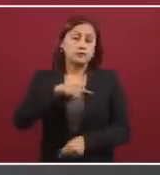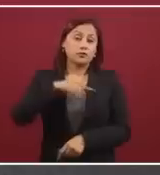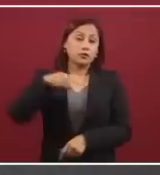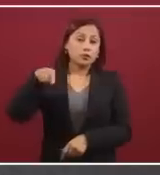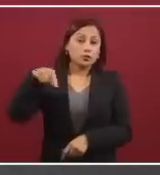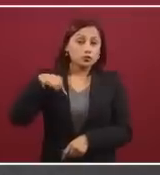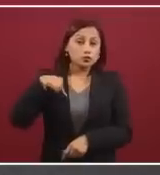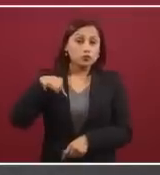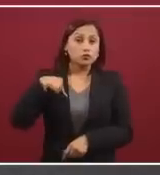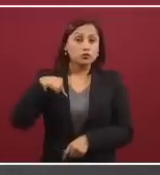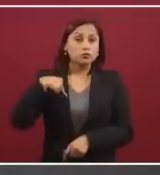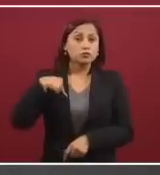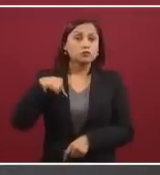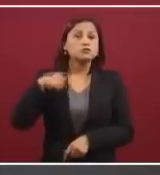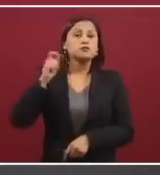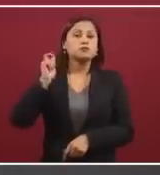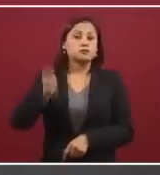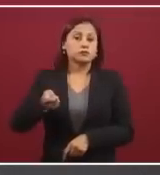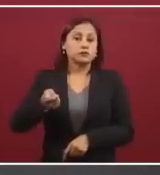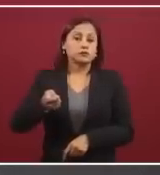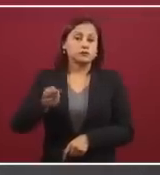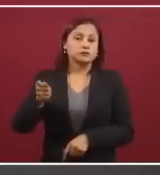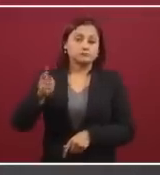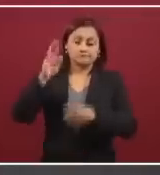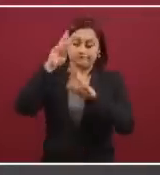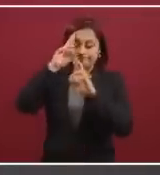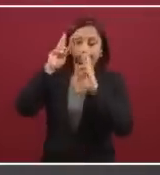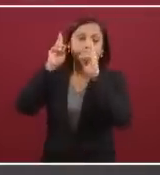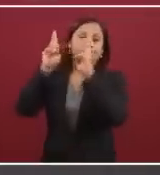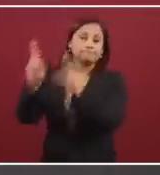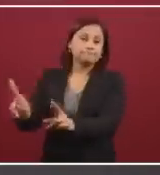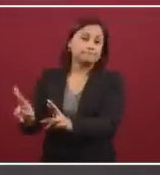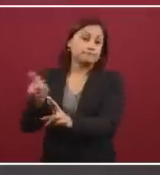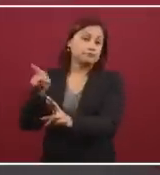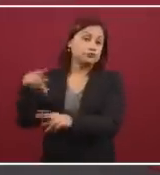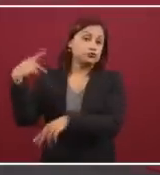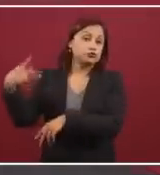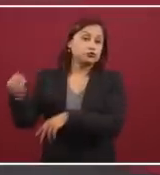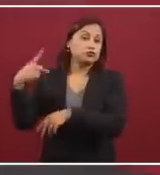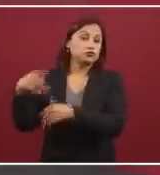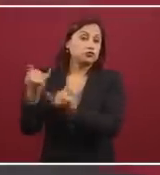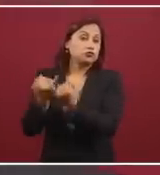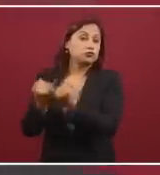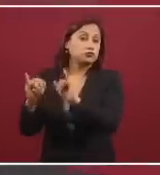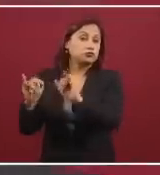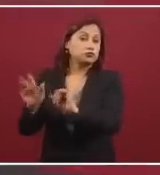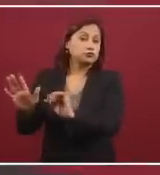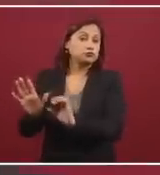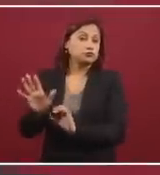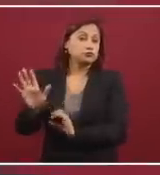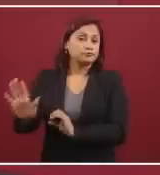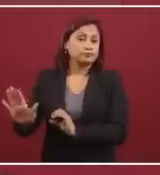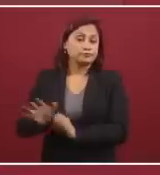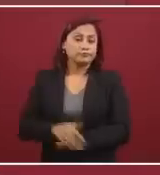vamos a respetar la autonomía la independencia del poder judicial